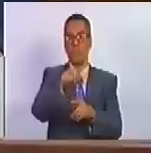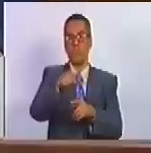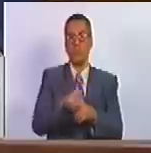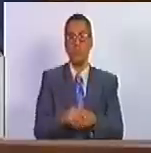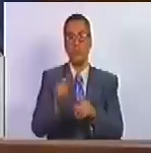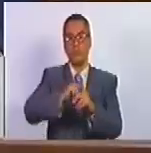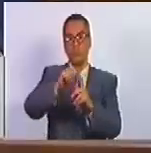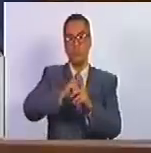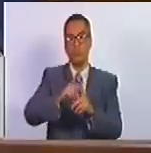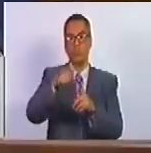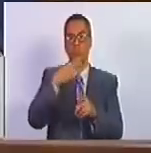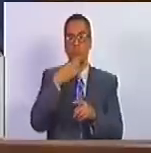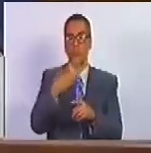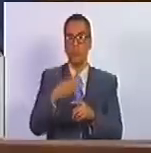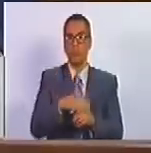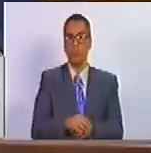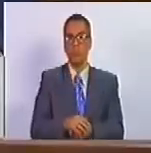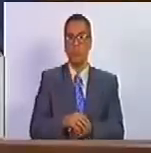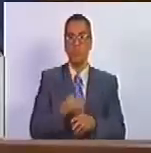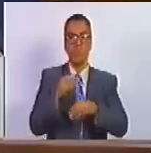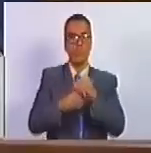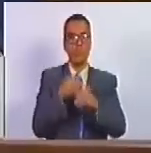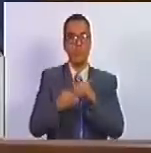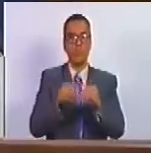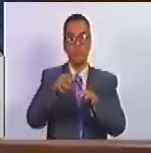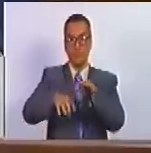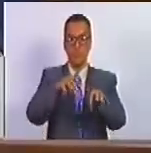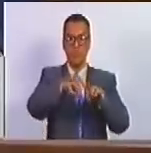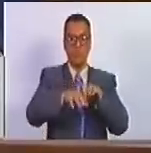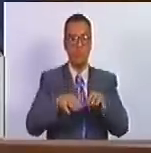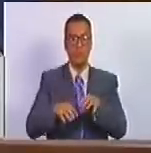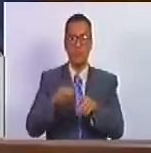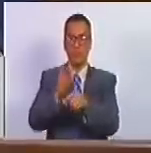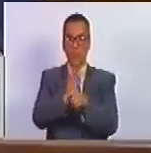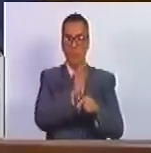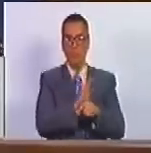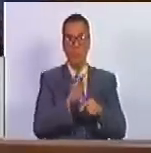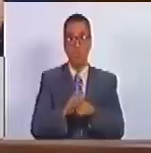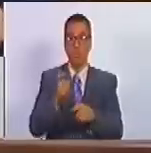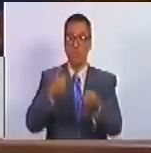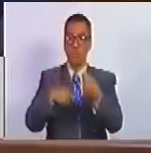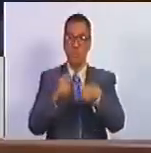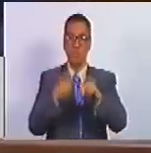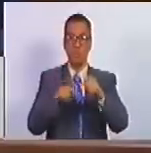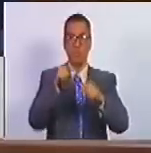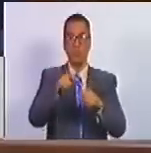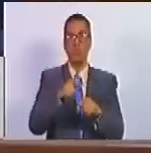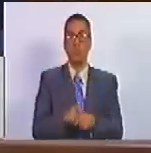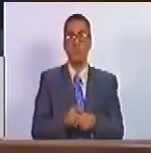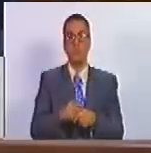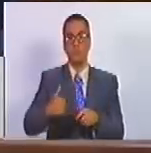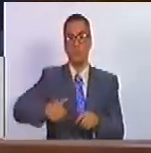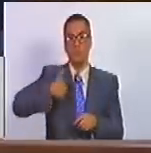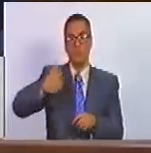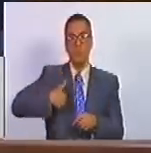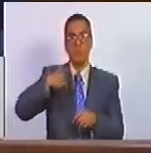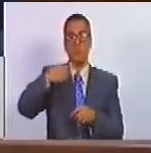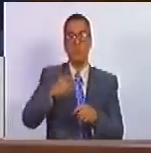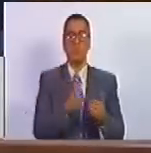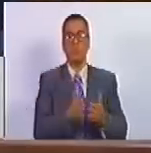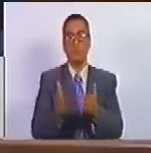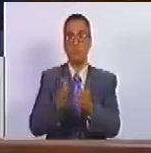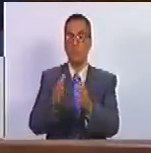la tasa exigible por los estados por la conservación, administración y aprovechamiento de las